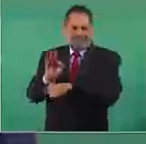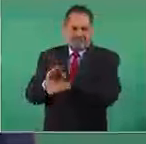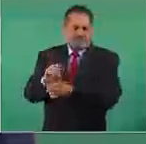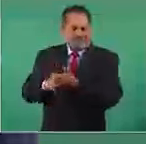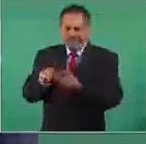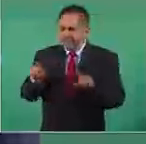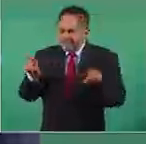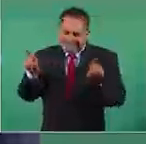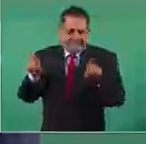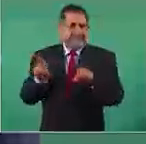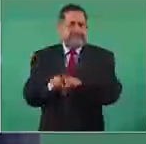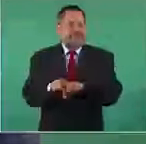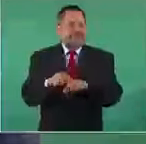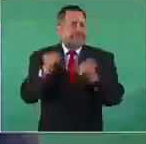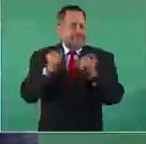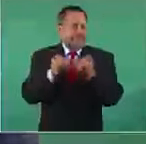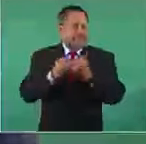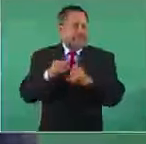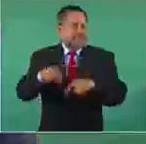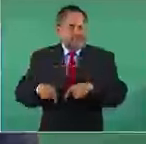que se haga